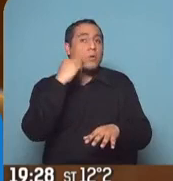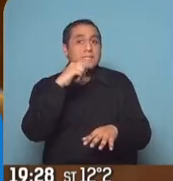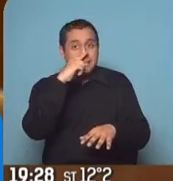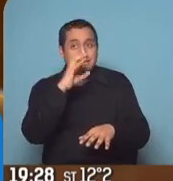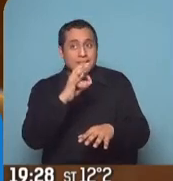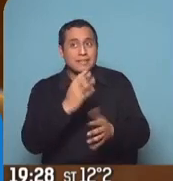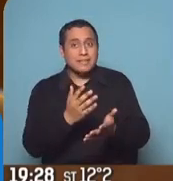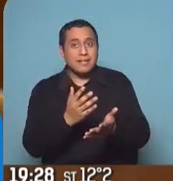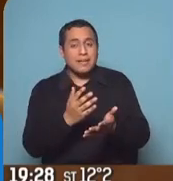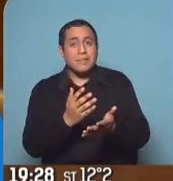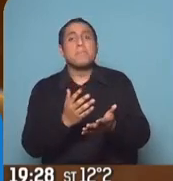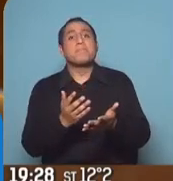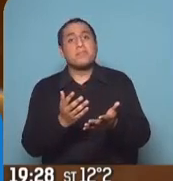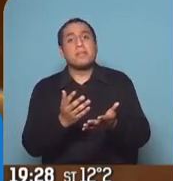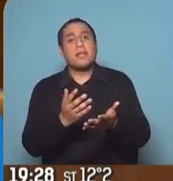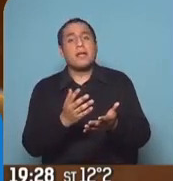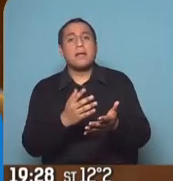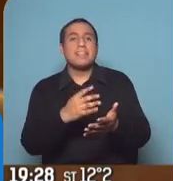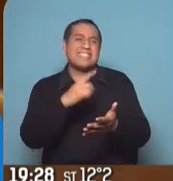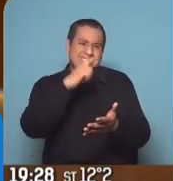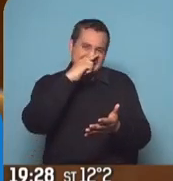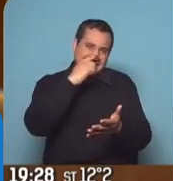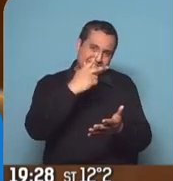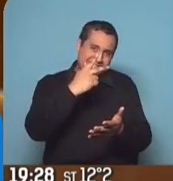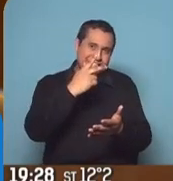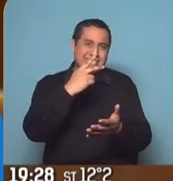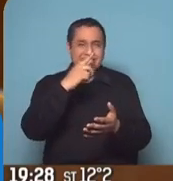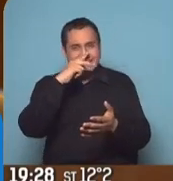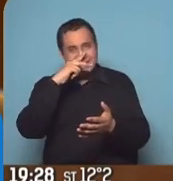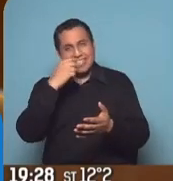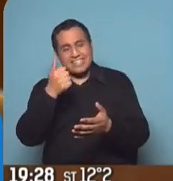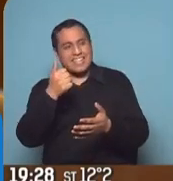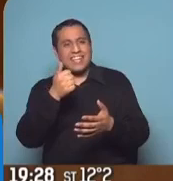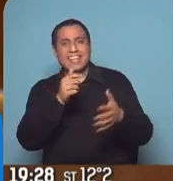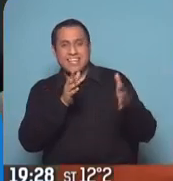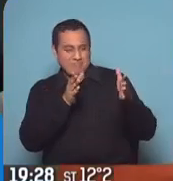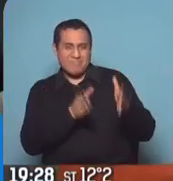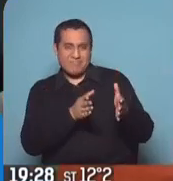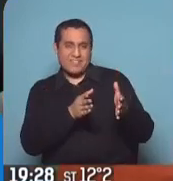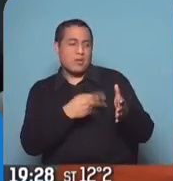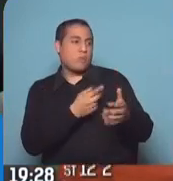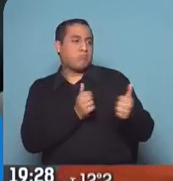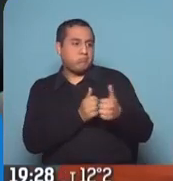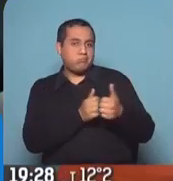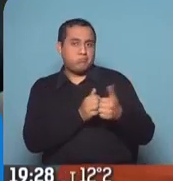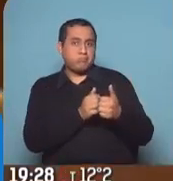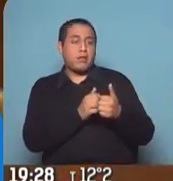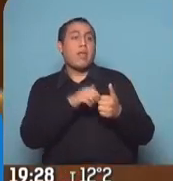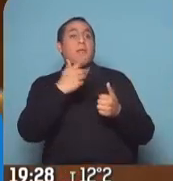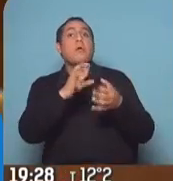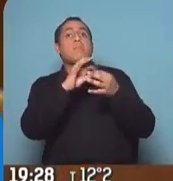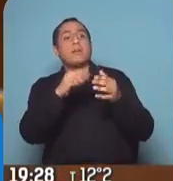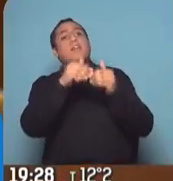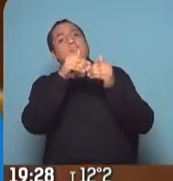ese periodo, bueno, estuvimos 73, 76. Claro, después vino el golpe, la interrupción democrática y Claro. después retomaron. Y después